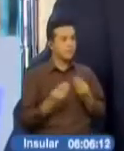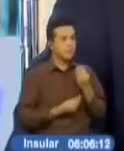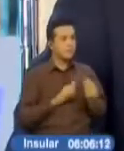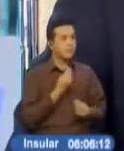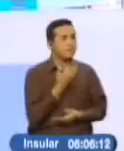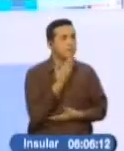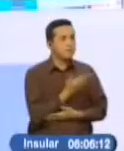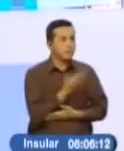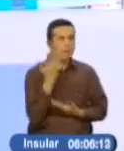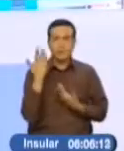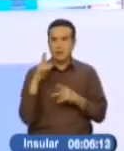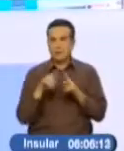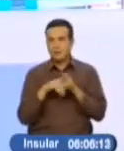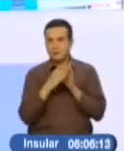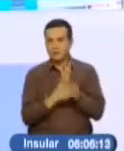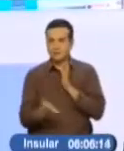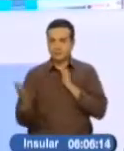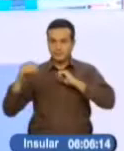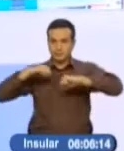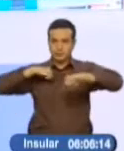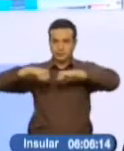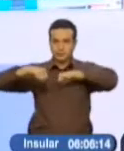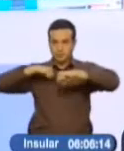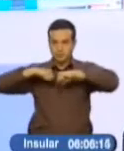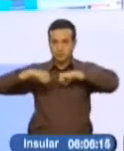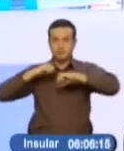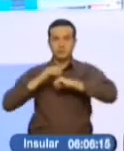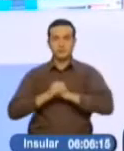hacer? Bueno, mira, ya empezamos el operativo